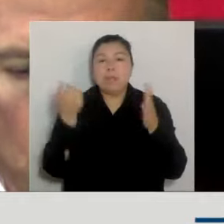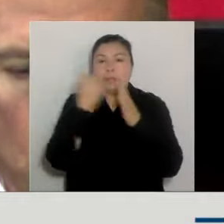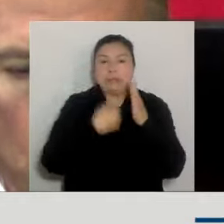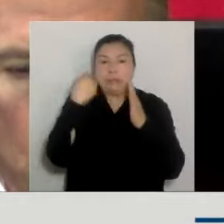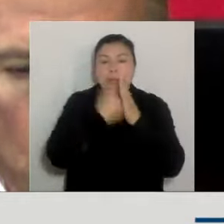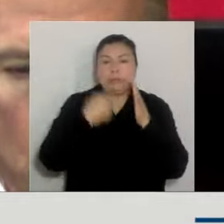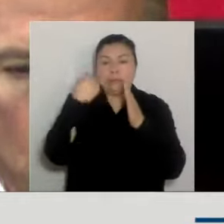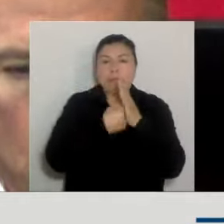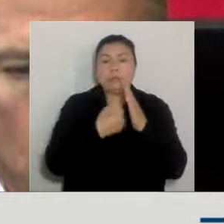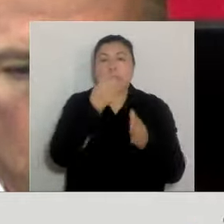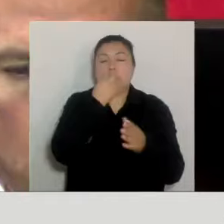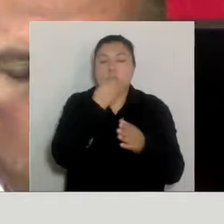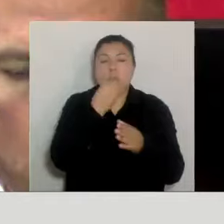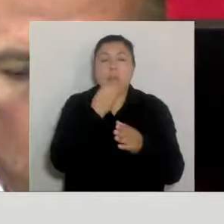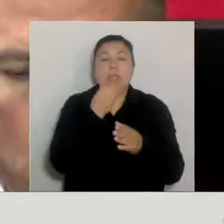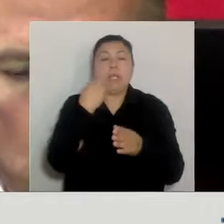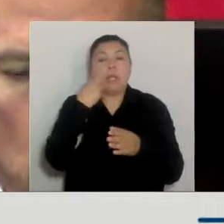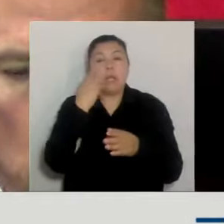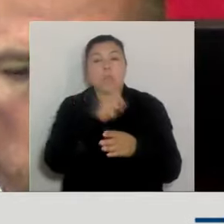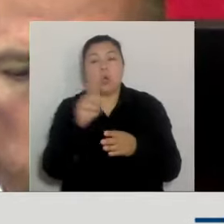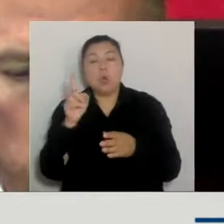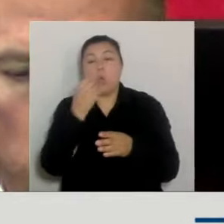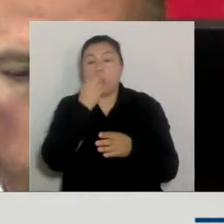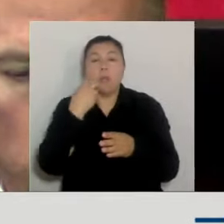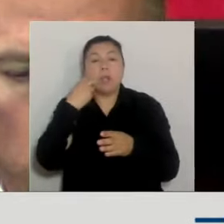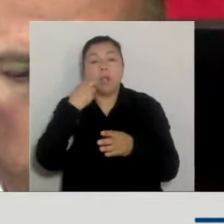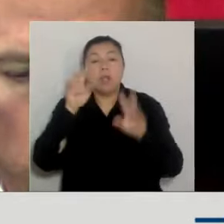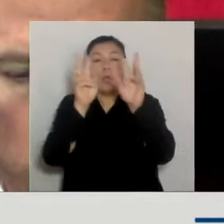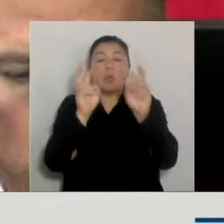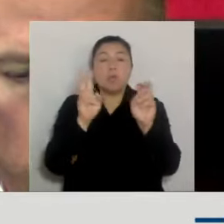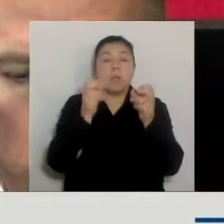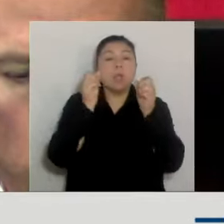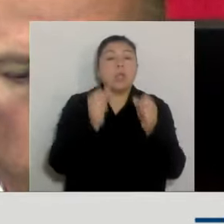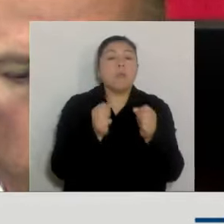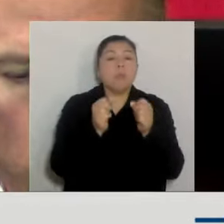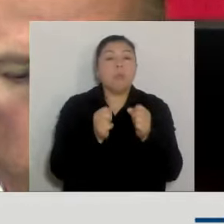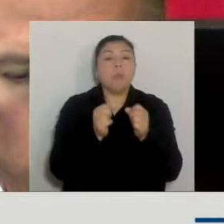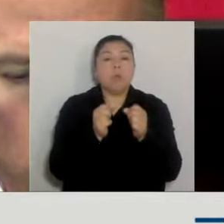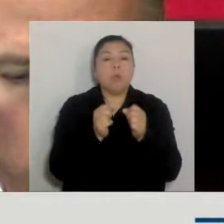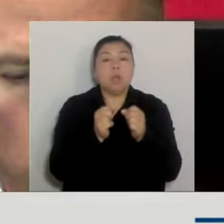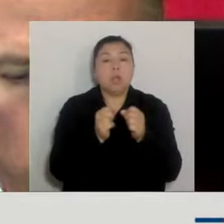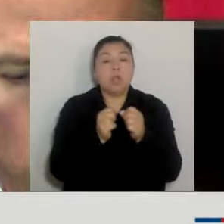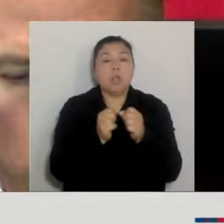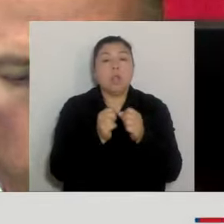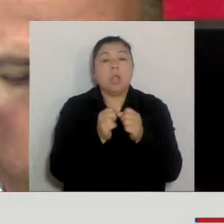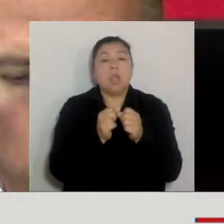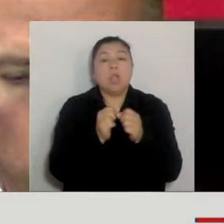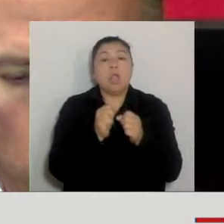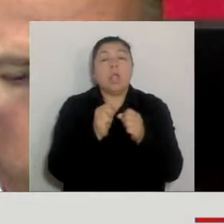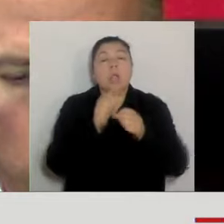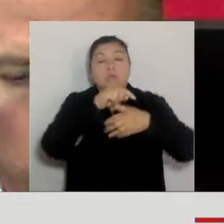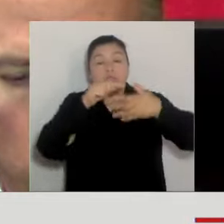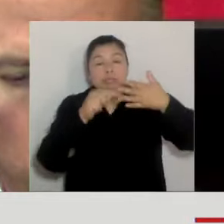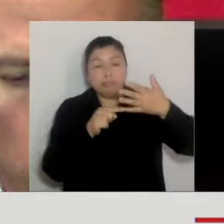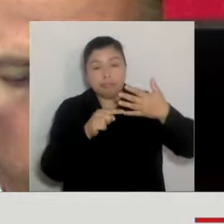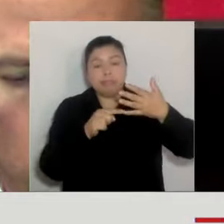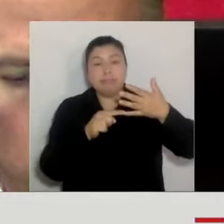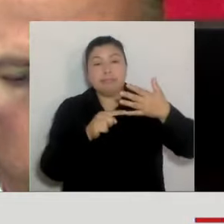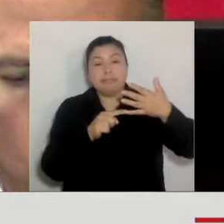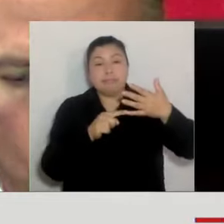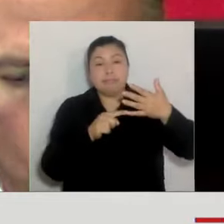comen carne y los que no comen carne sino que es un tema que puede darse en muchos otros ámbitos les